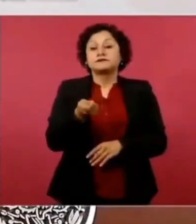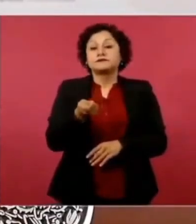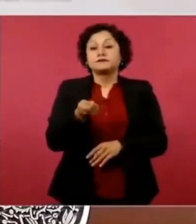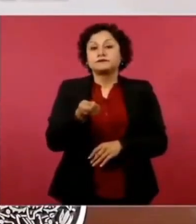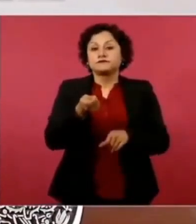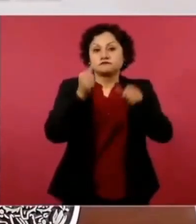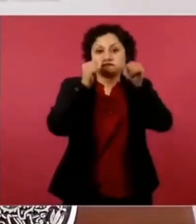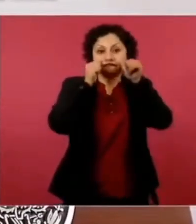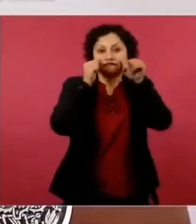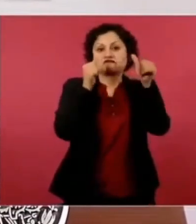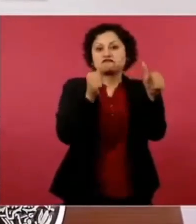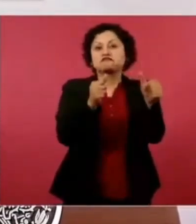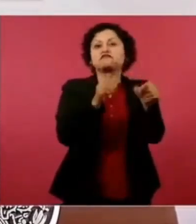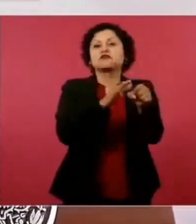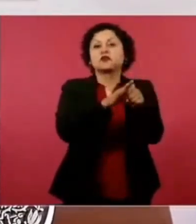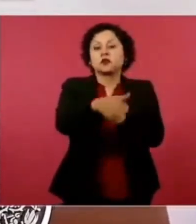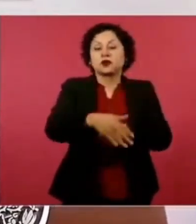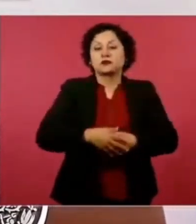ordenaban